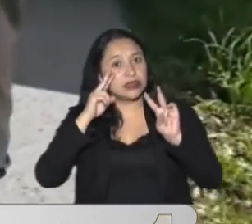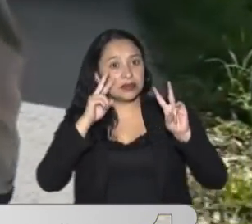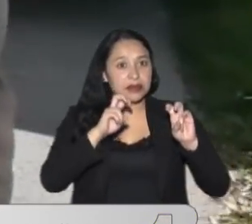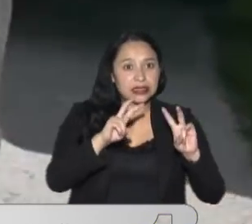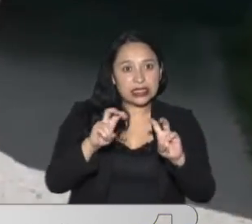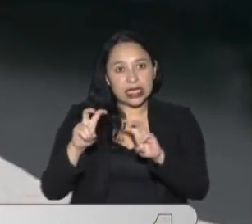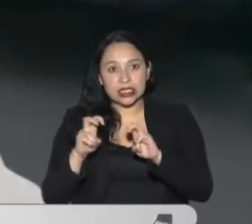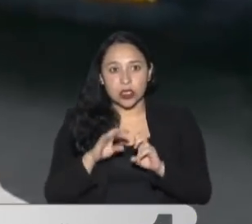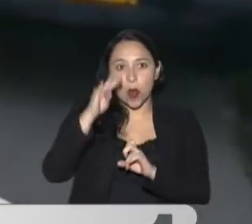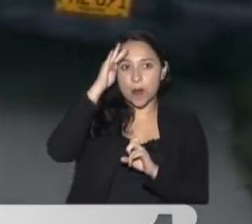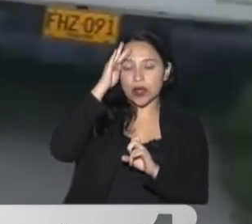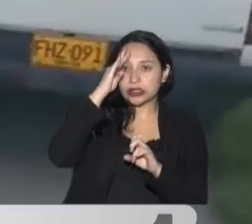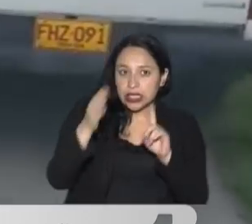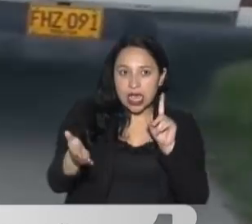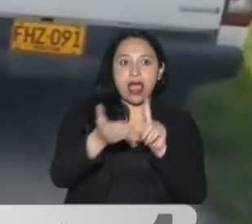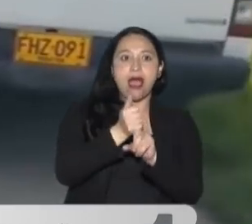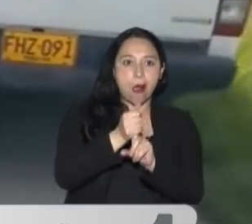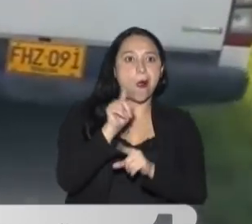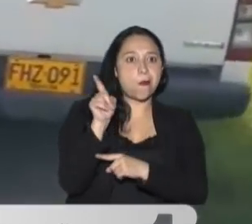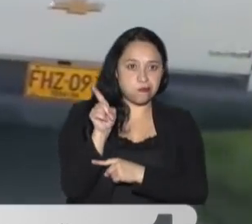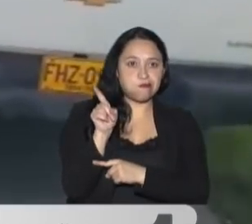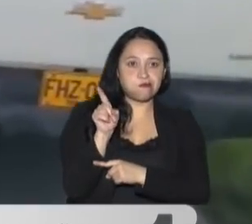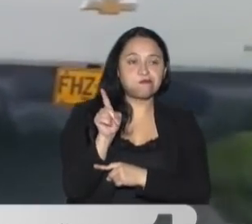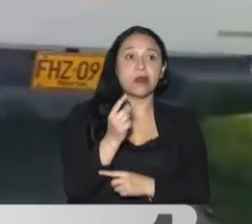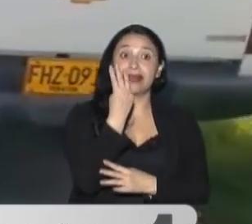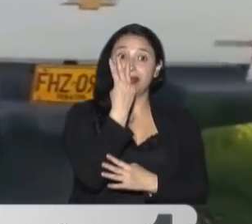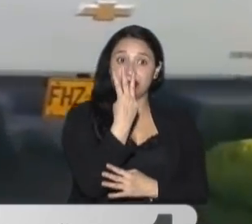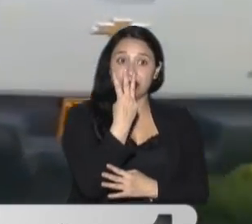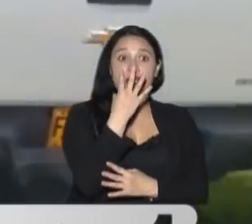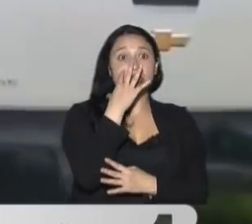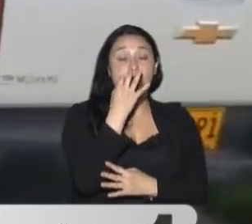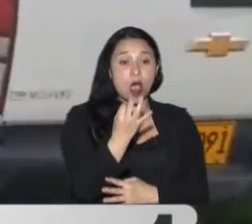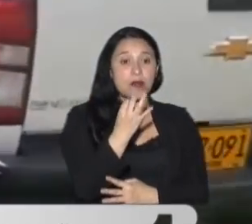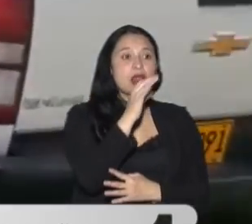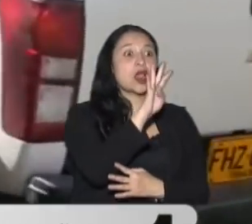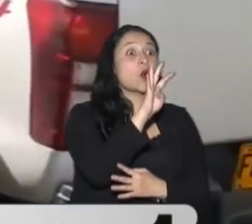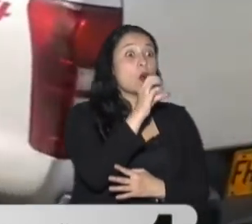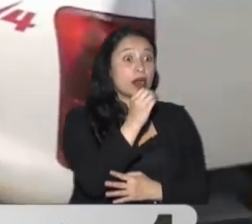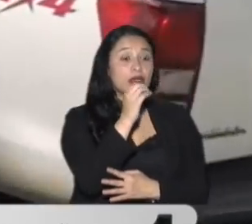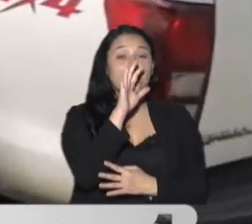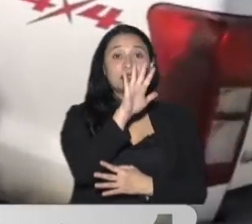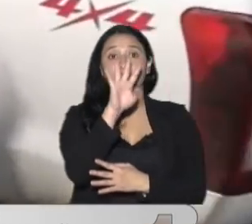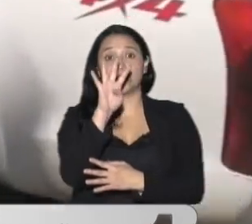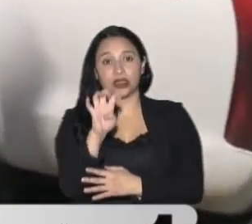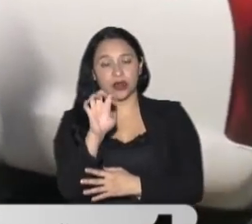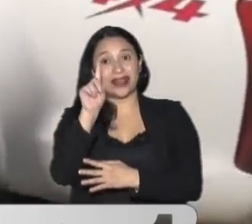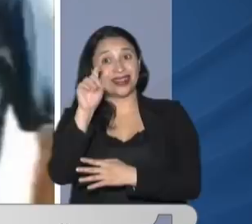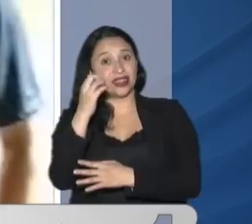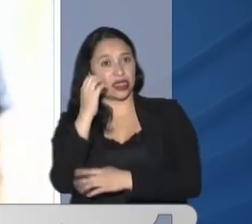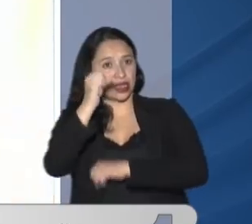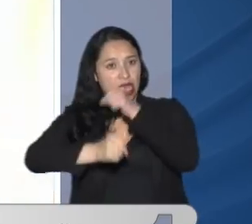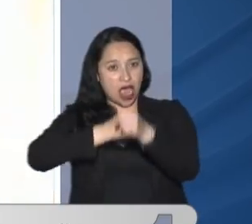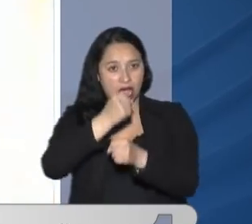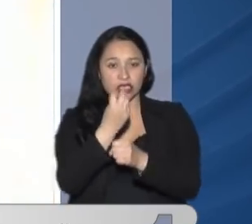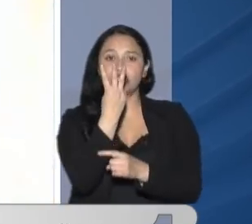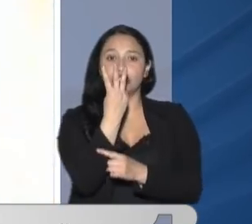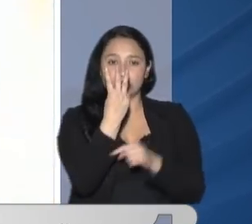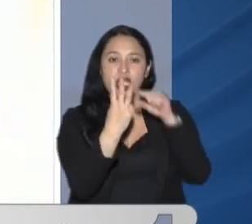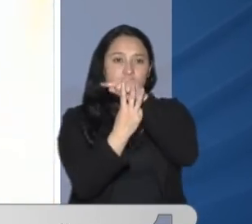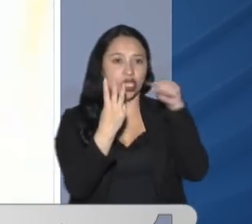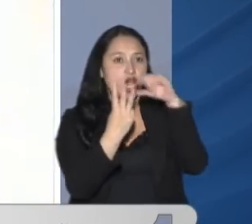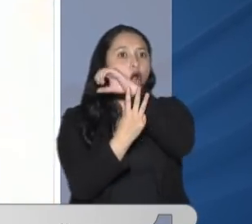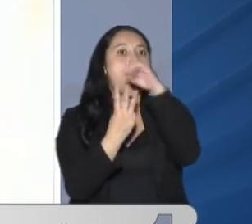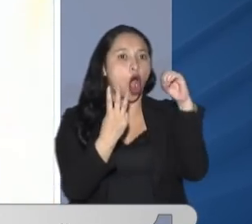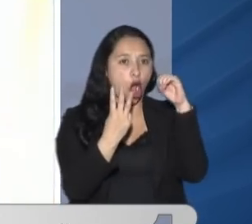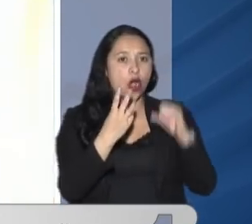por parte de la policía, lograron la captura de tres hombres de 40, 59 y 60 años de edad, señalados